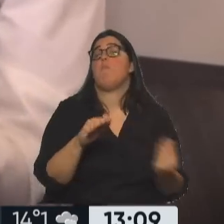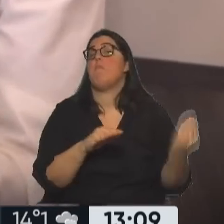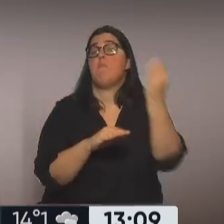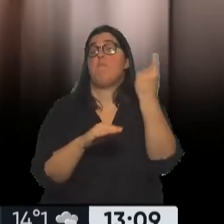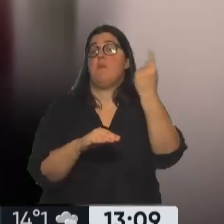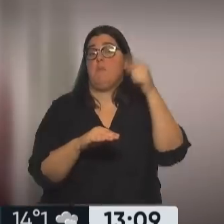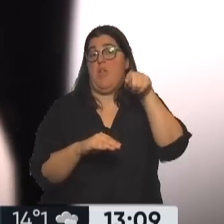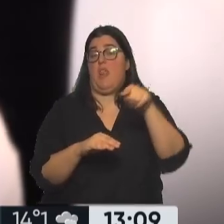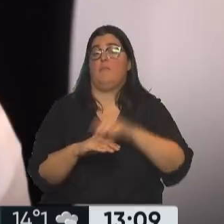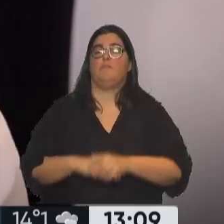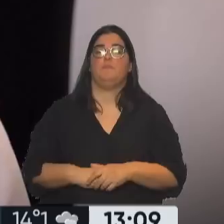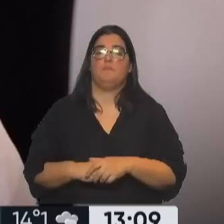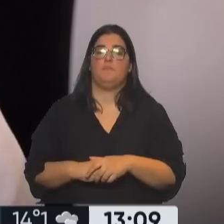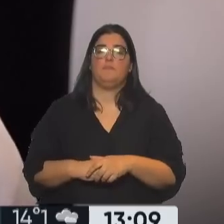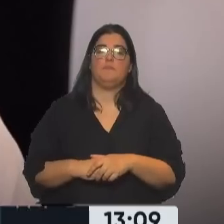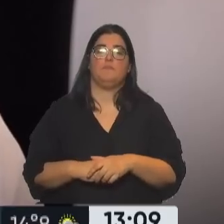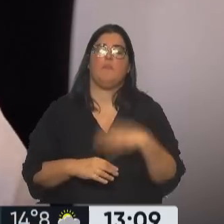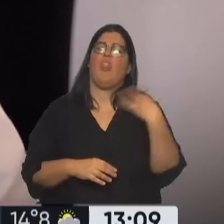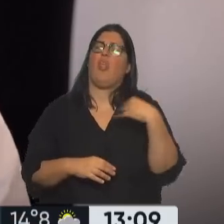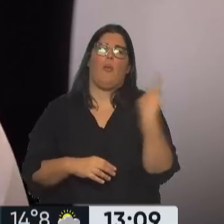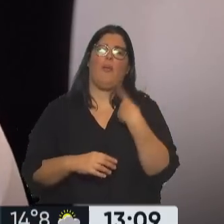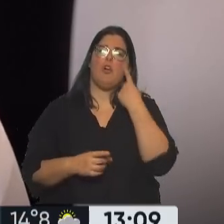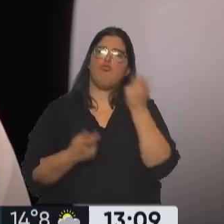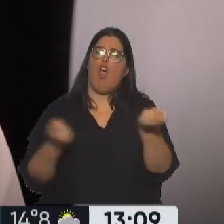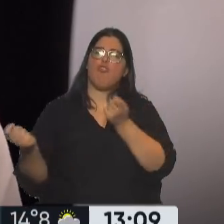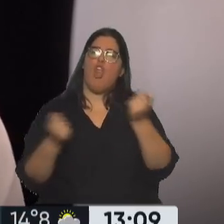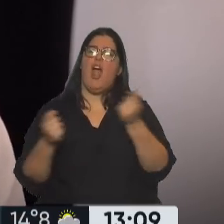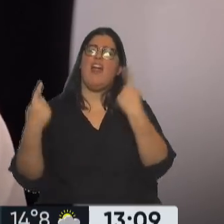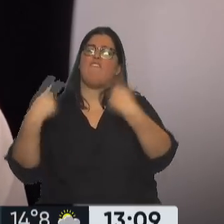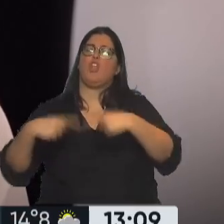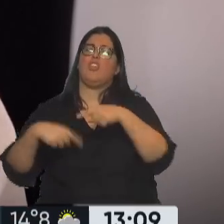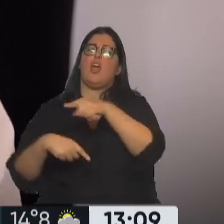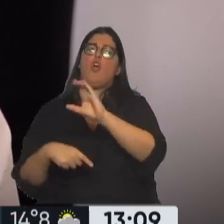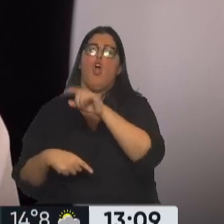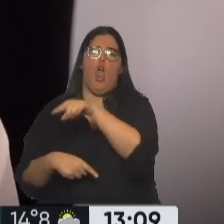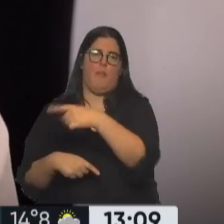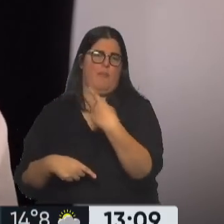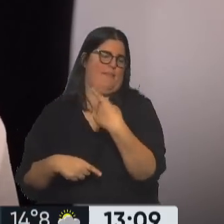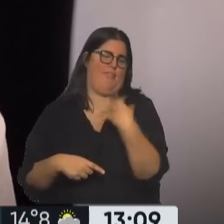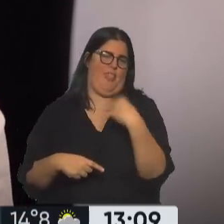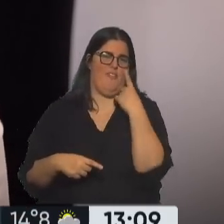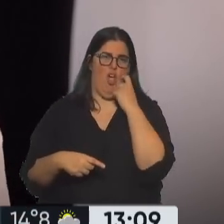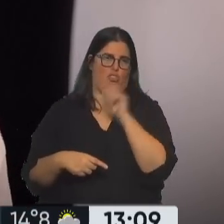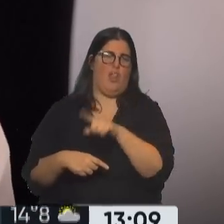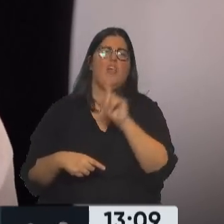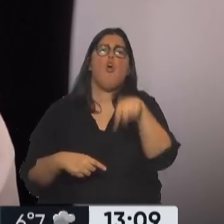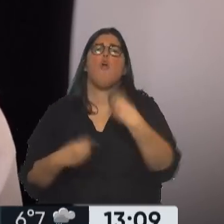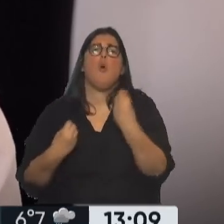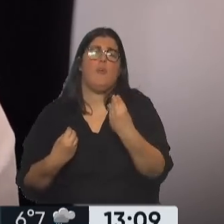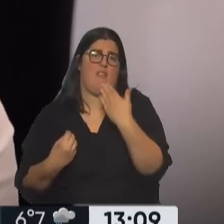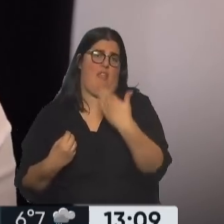de los votos. Hay que tomar control de la frontera con Colombia y eso se debe hacer en forma